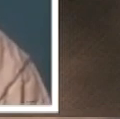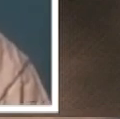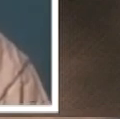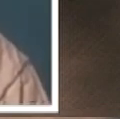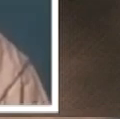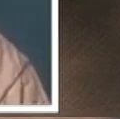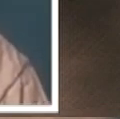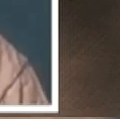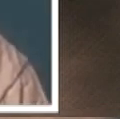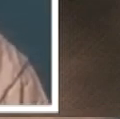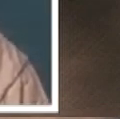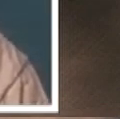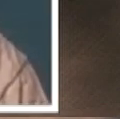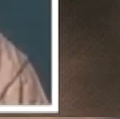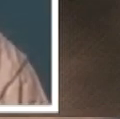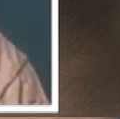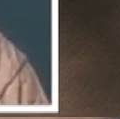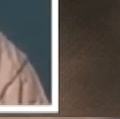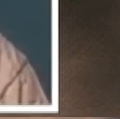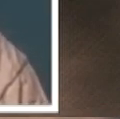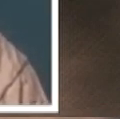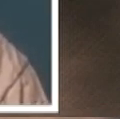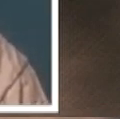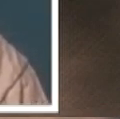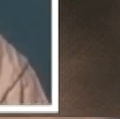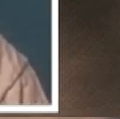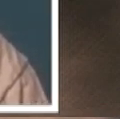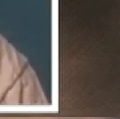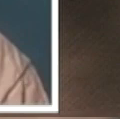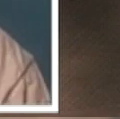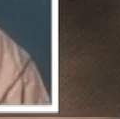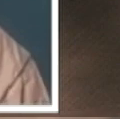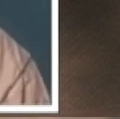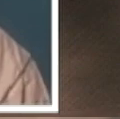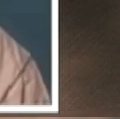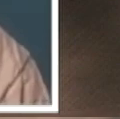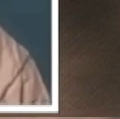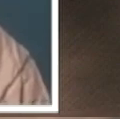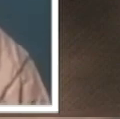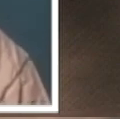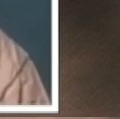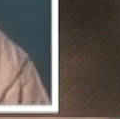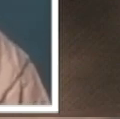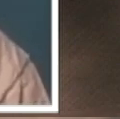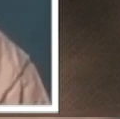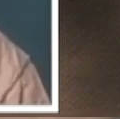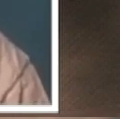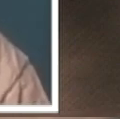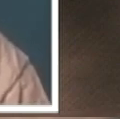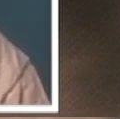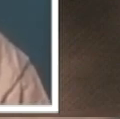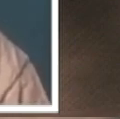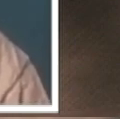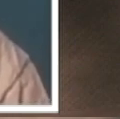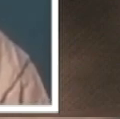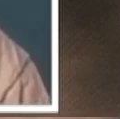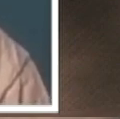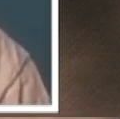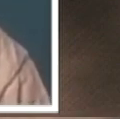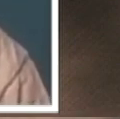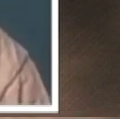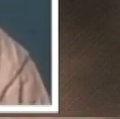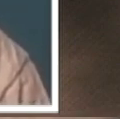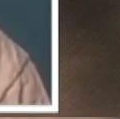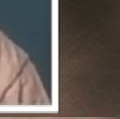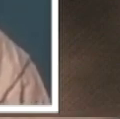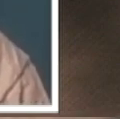Los dispositivos los distribuye por una persona que se llama alias Jasper y